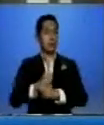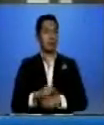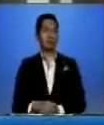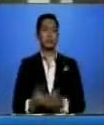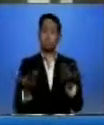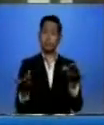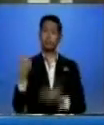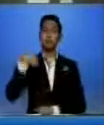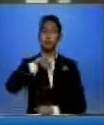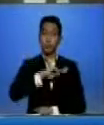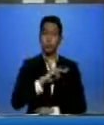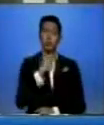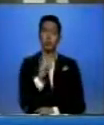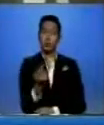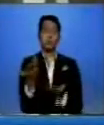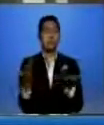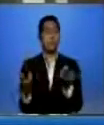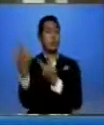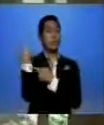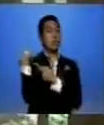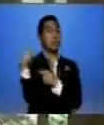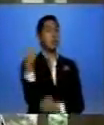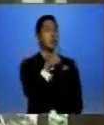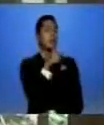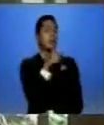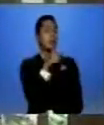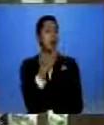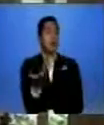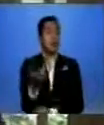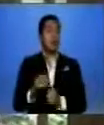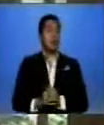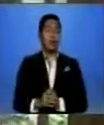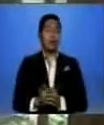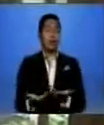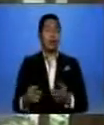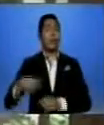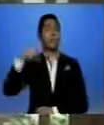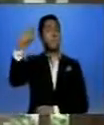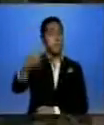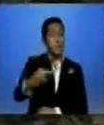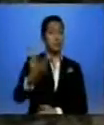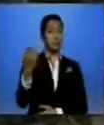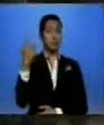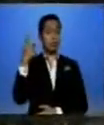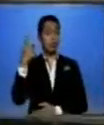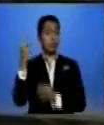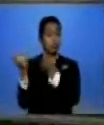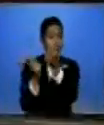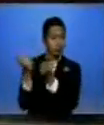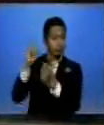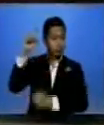bueno, potestativamente eso ya le pues corresponderá de no alcanzar al próximo periodo legislativo.